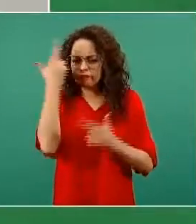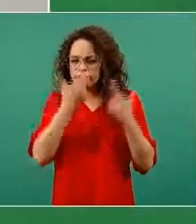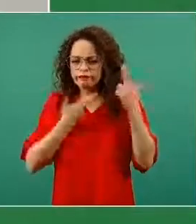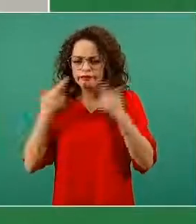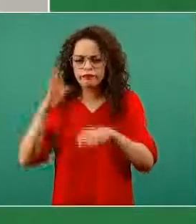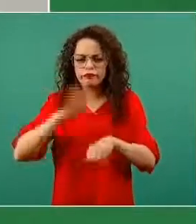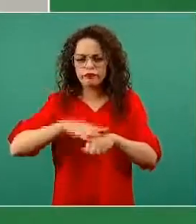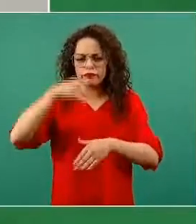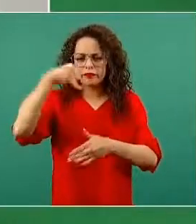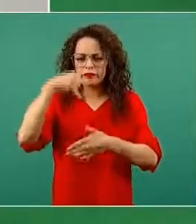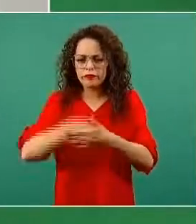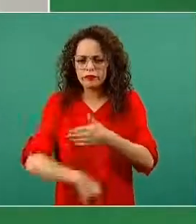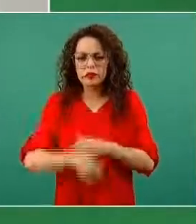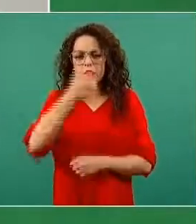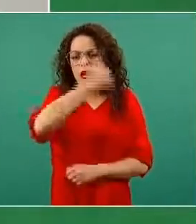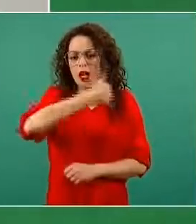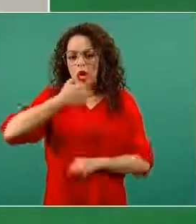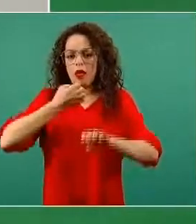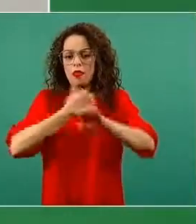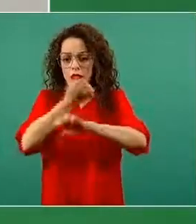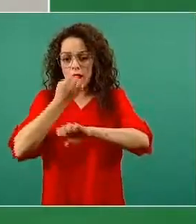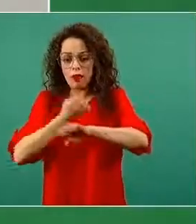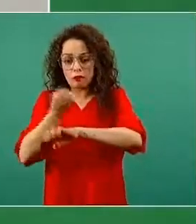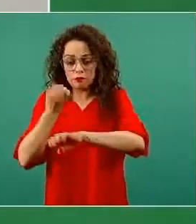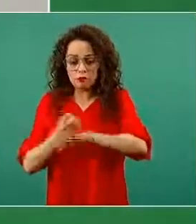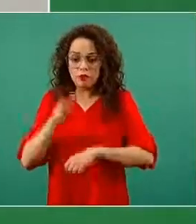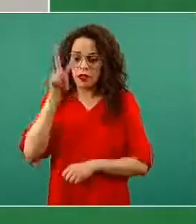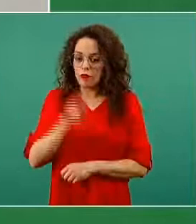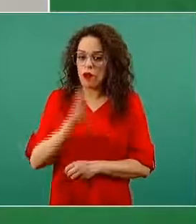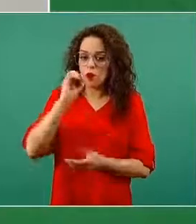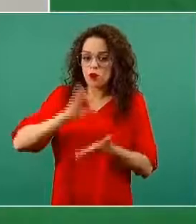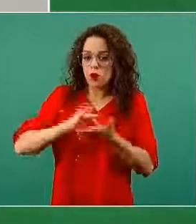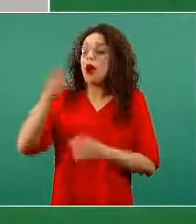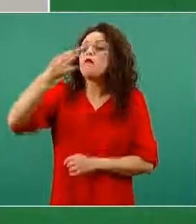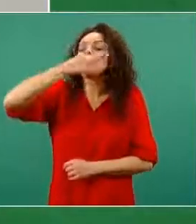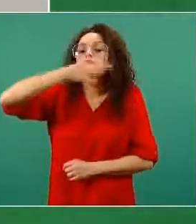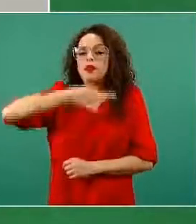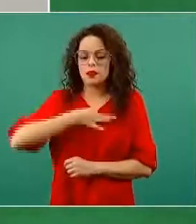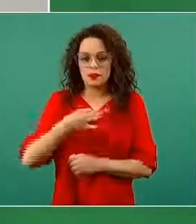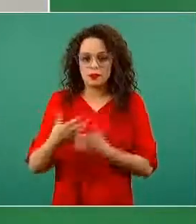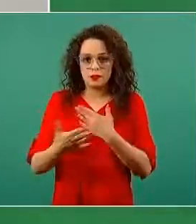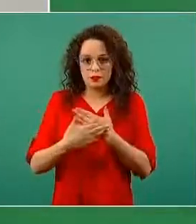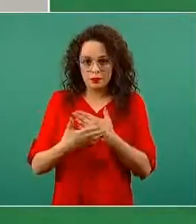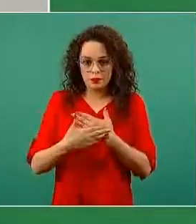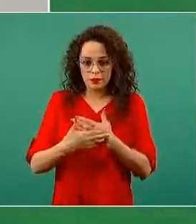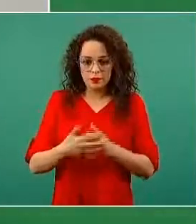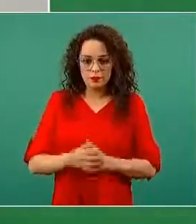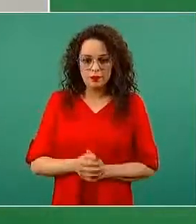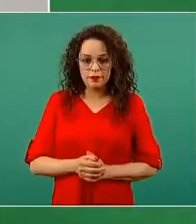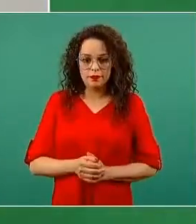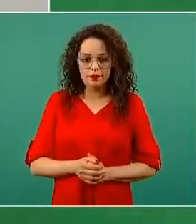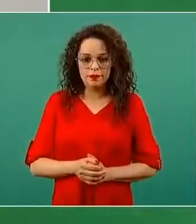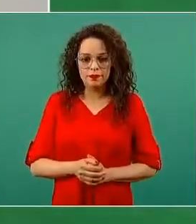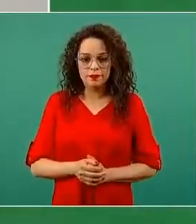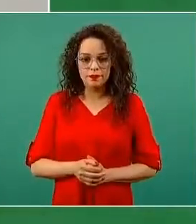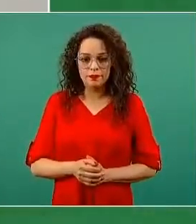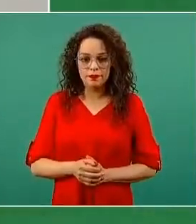con la entidad federativa. Agradecemos, de hecho, la notificación y la puntualidad con que se está haciendo la